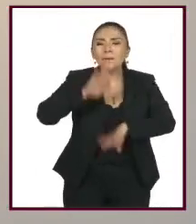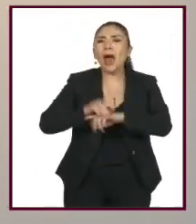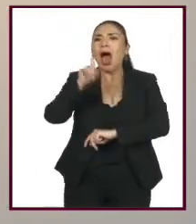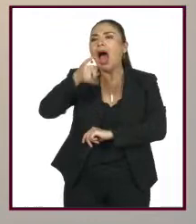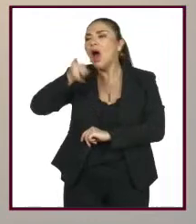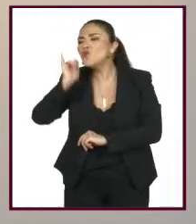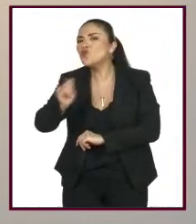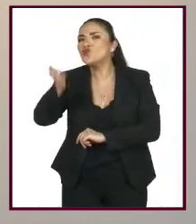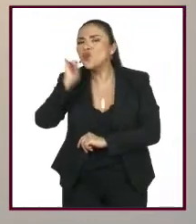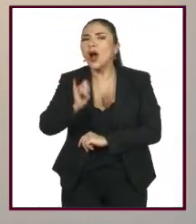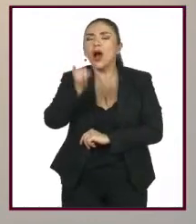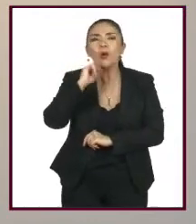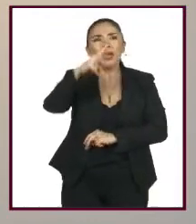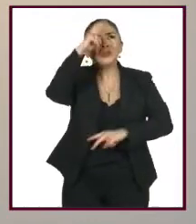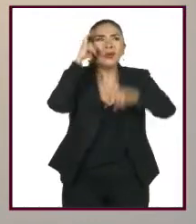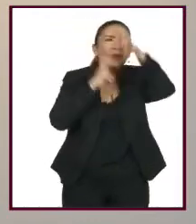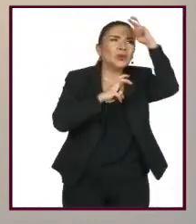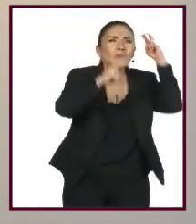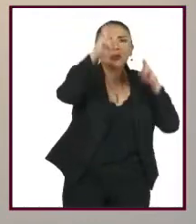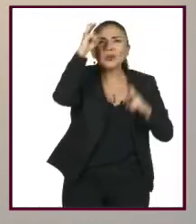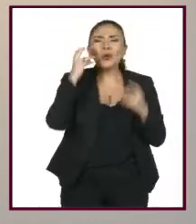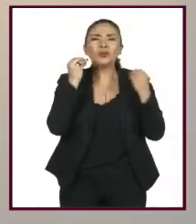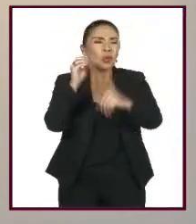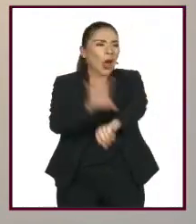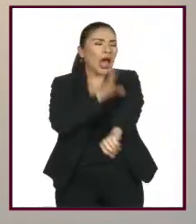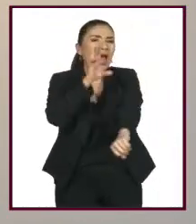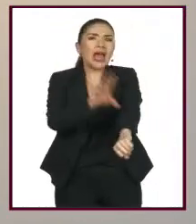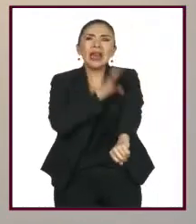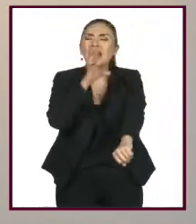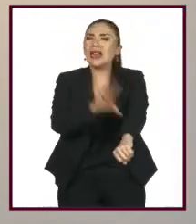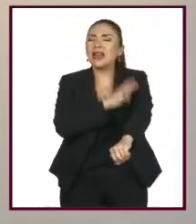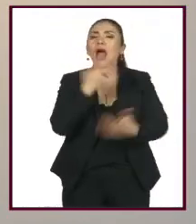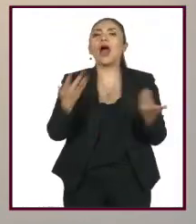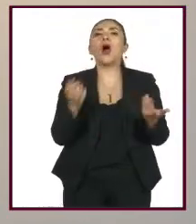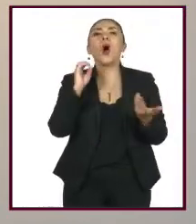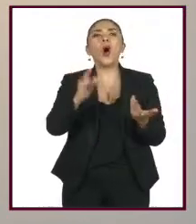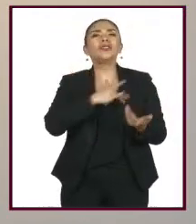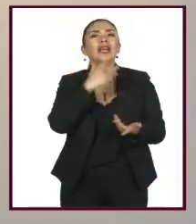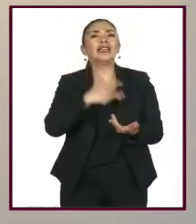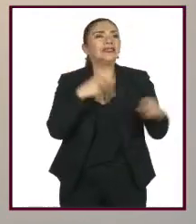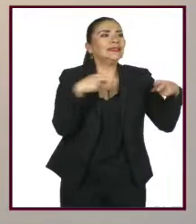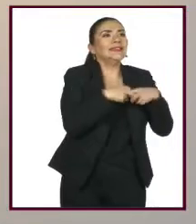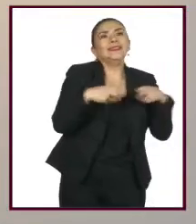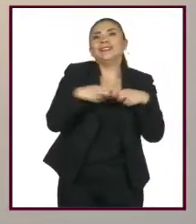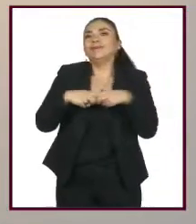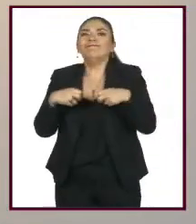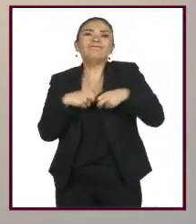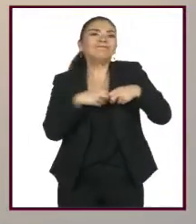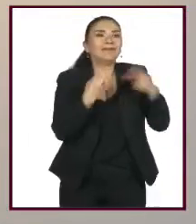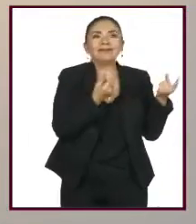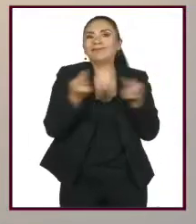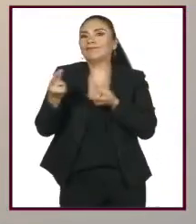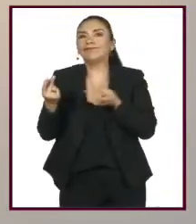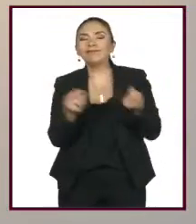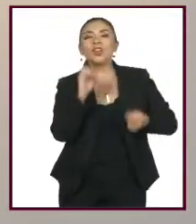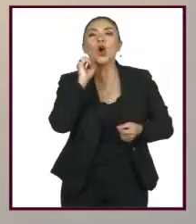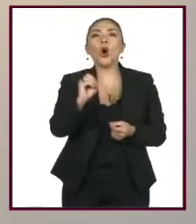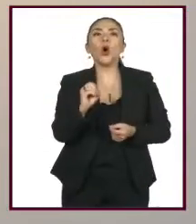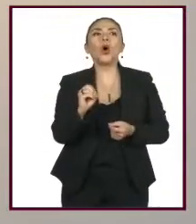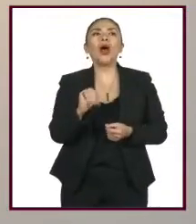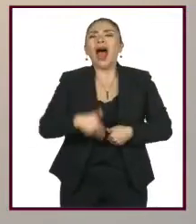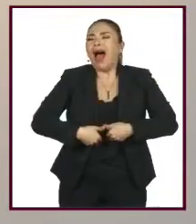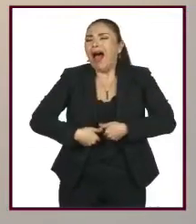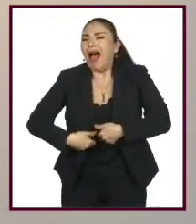agua, sudan en exceso, ¿no? Mucha energía, pueden sentirse muy inquietos, no tienen nada